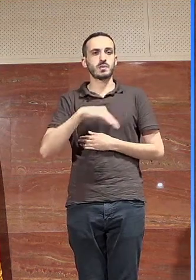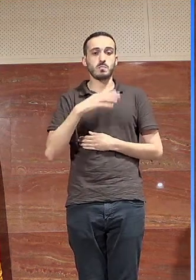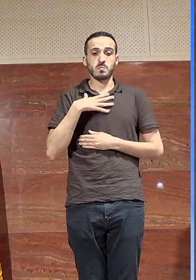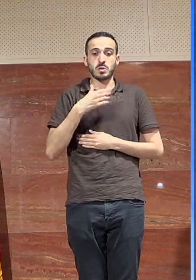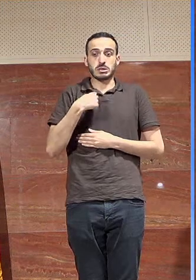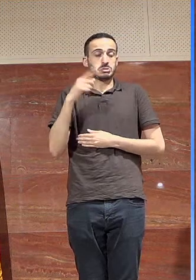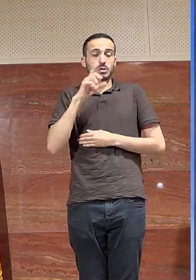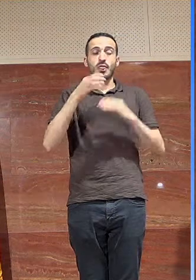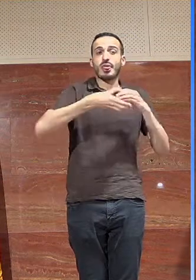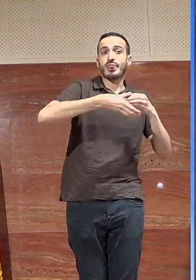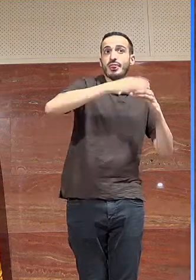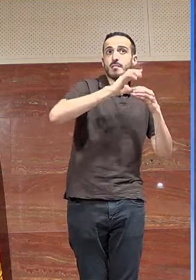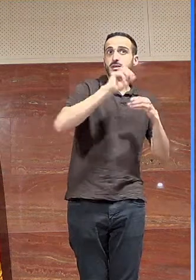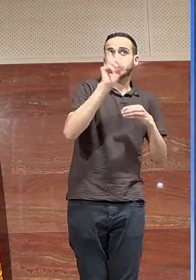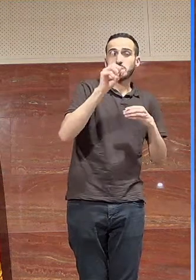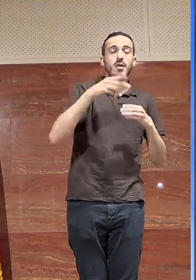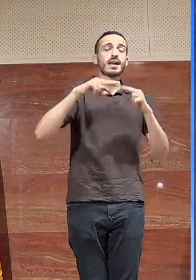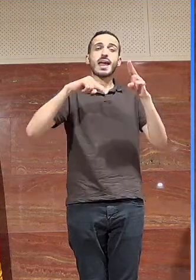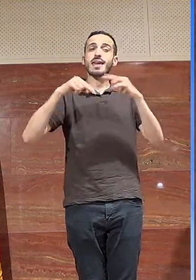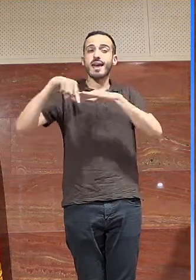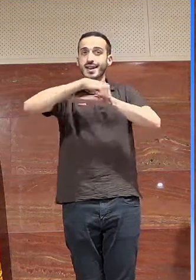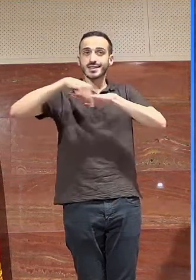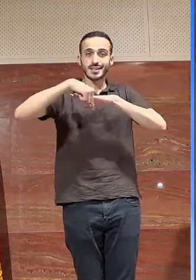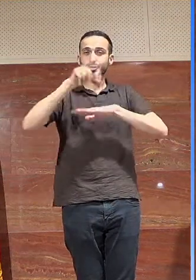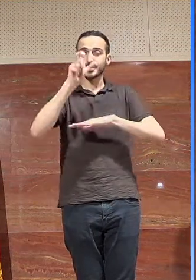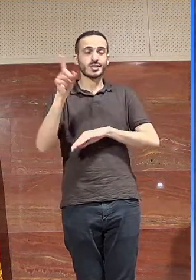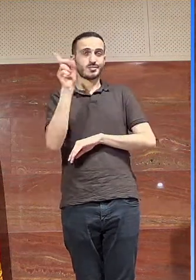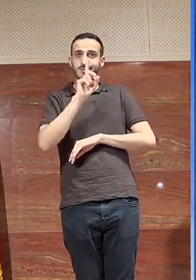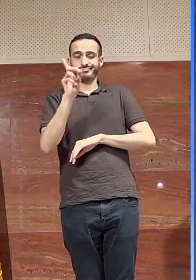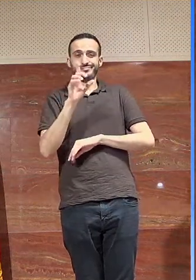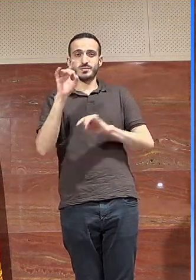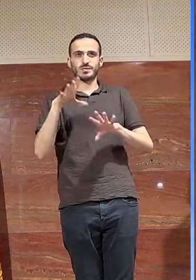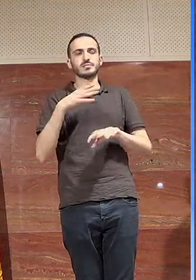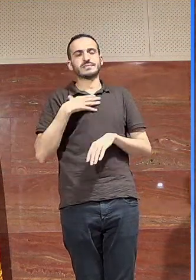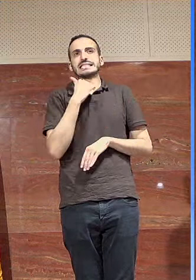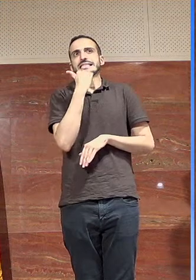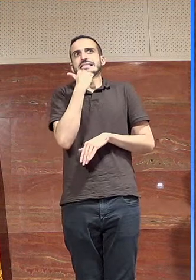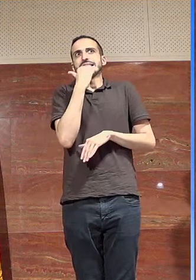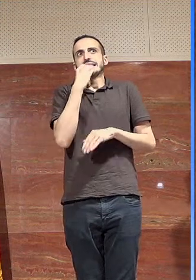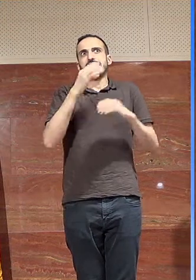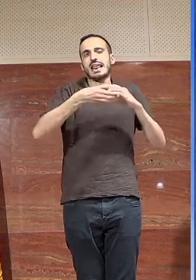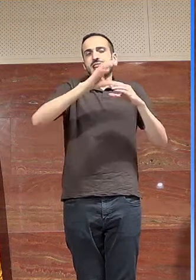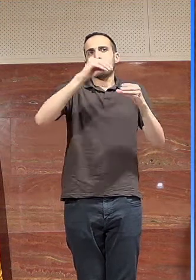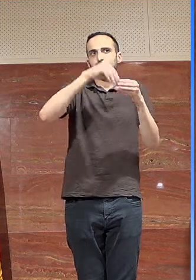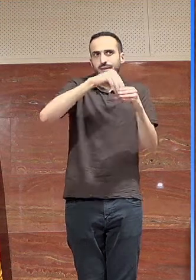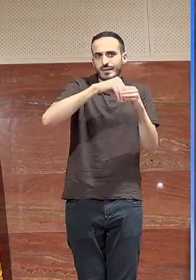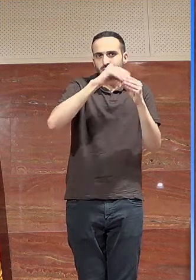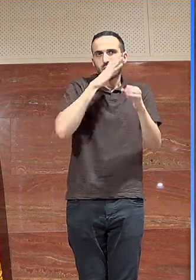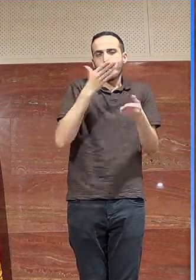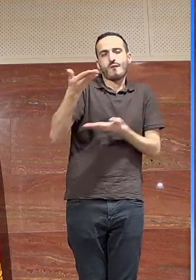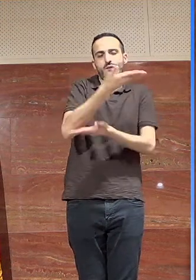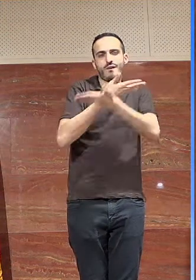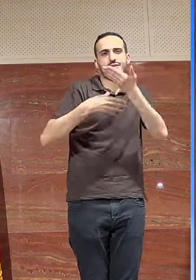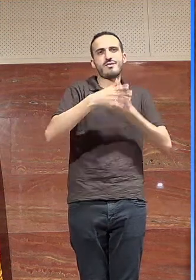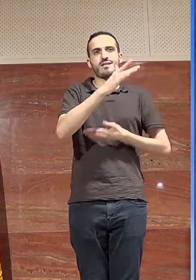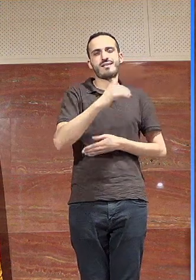CEAPAT ni arquitecto, pero bueno, casi soy de CEAPAT en el sentido que llevamos un par de años colaborando con